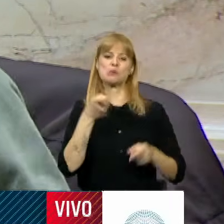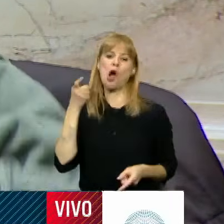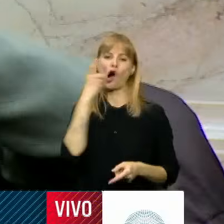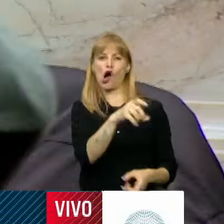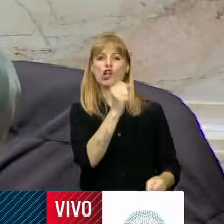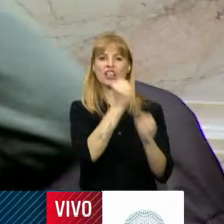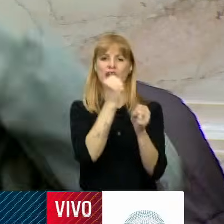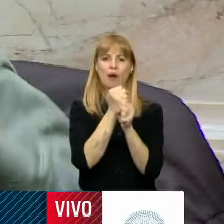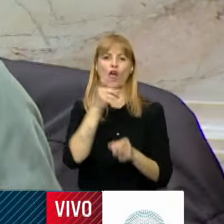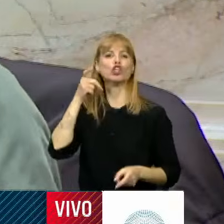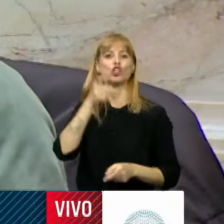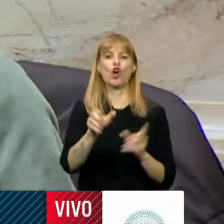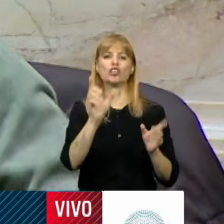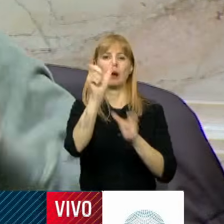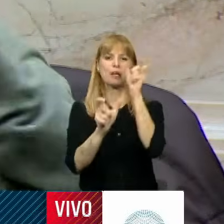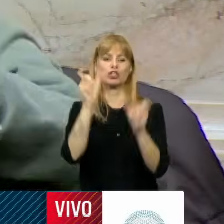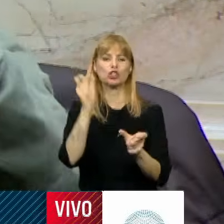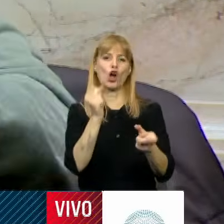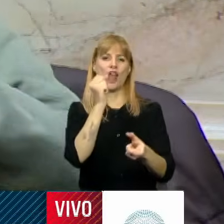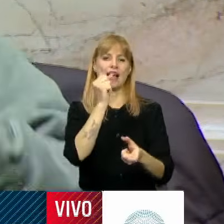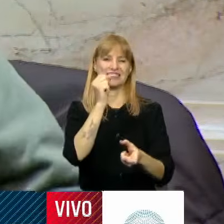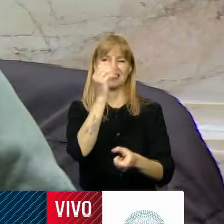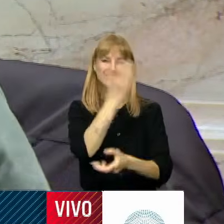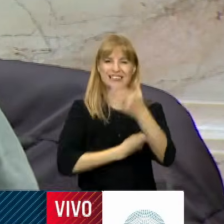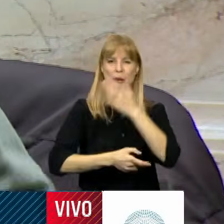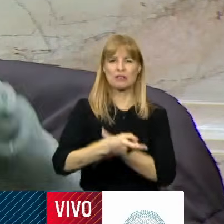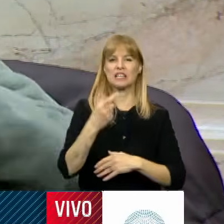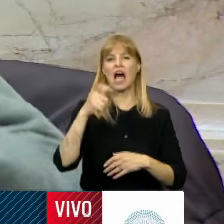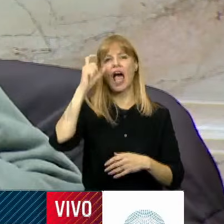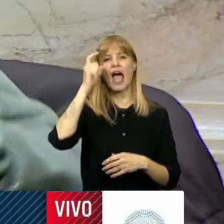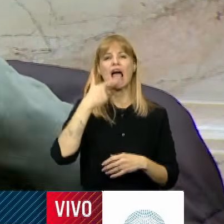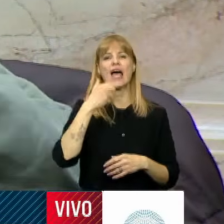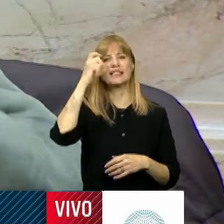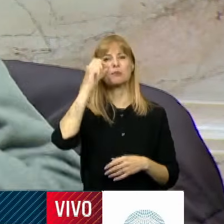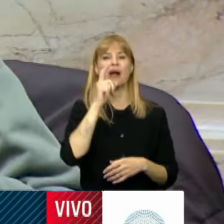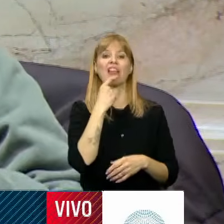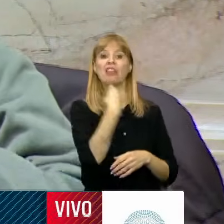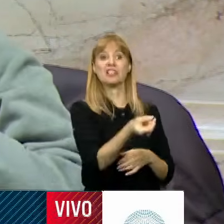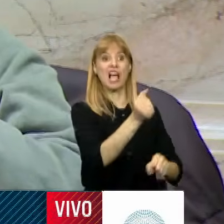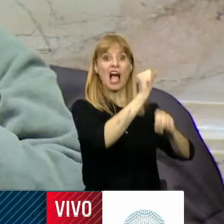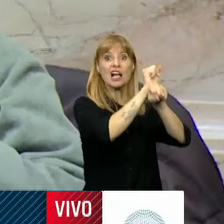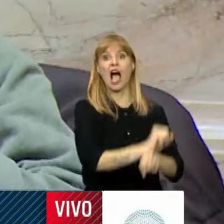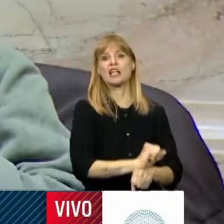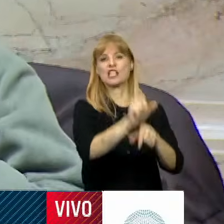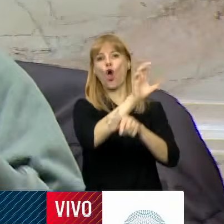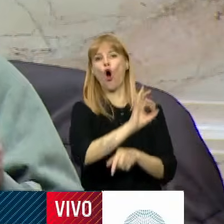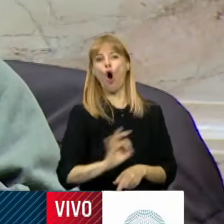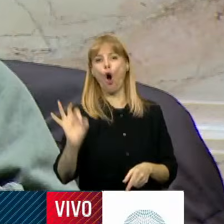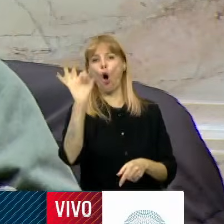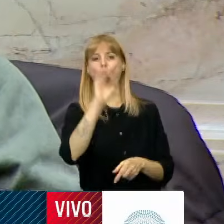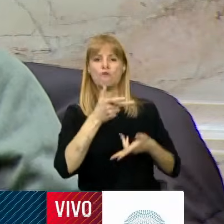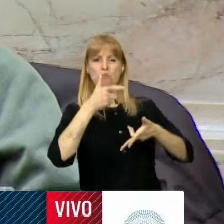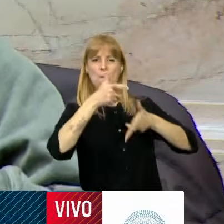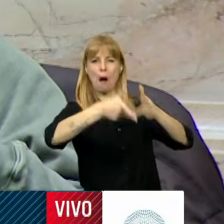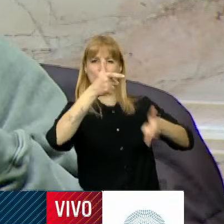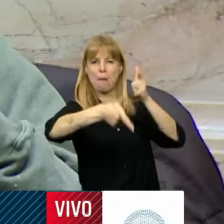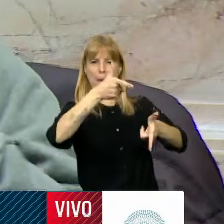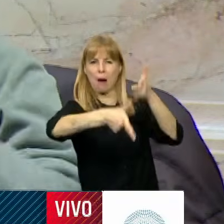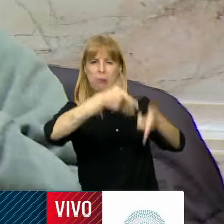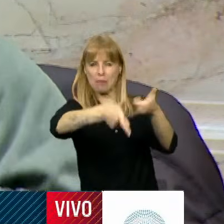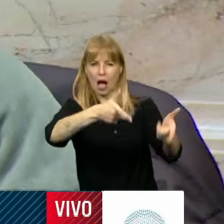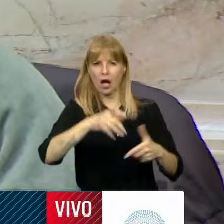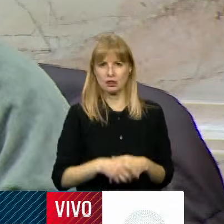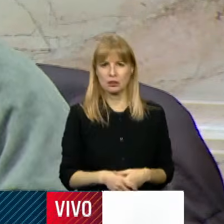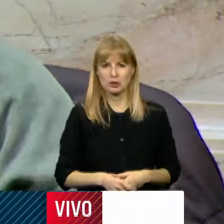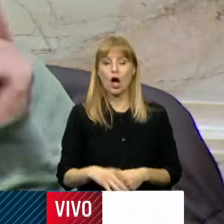con discapacidad, como Esper, que decía cárcel o bala. Ahí están, así terminan. Entonces, presidente, nosotros, por supuesto, que